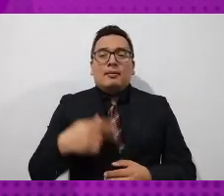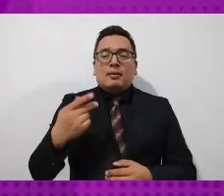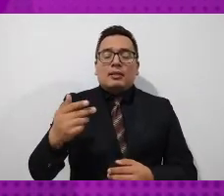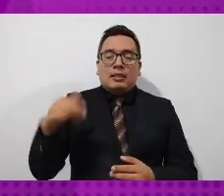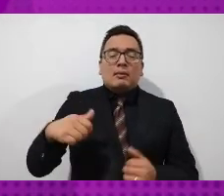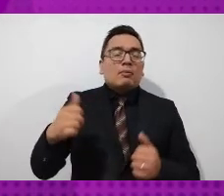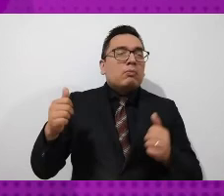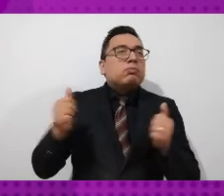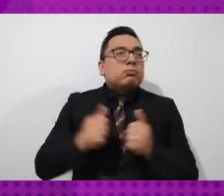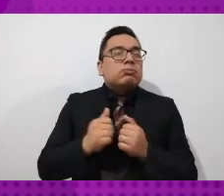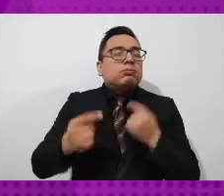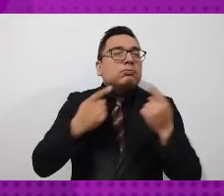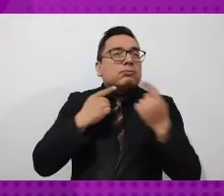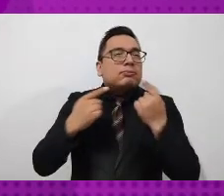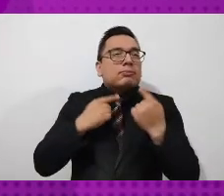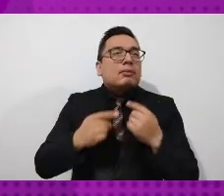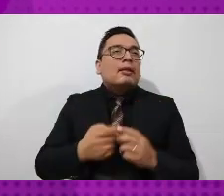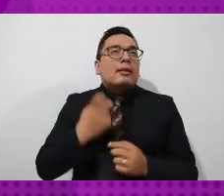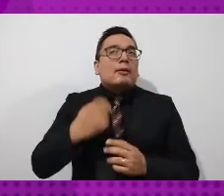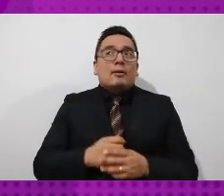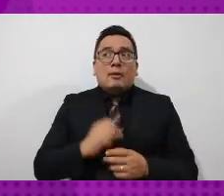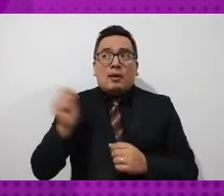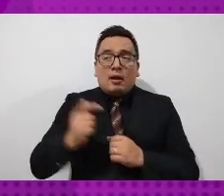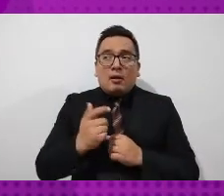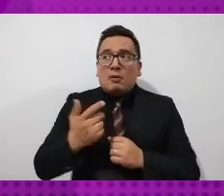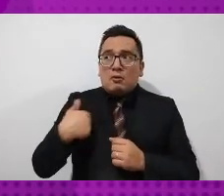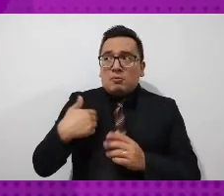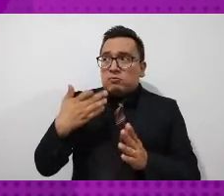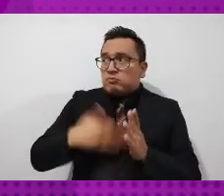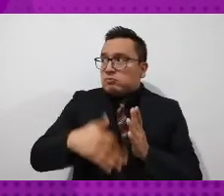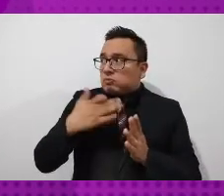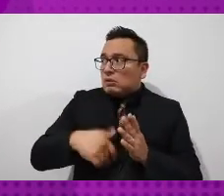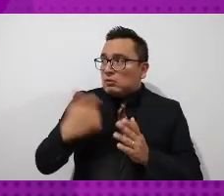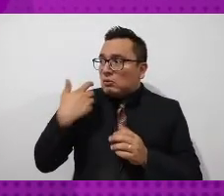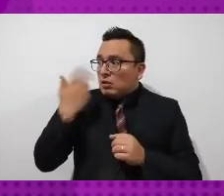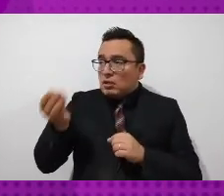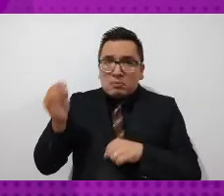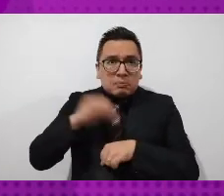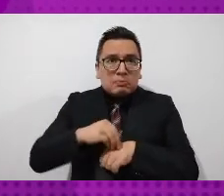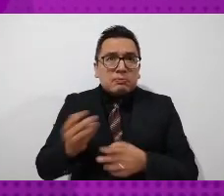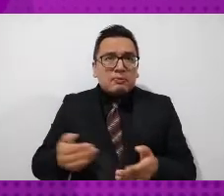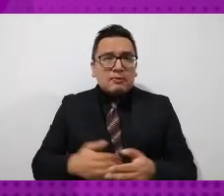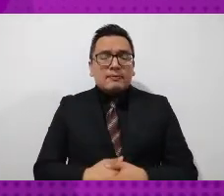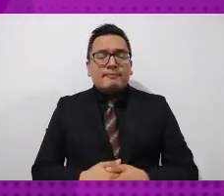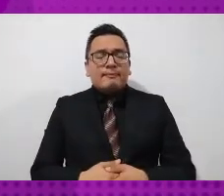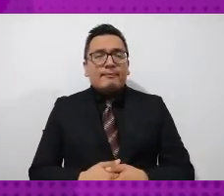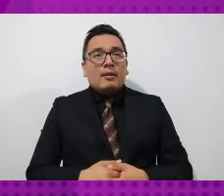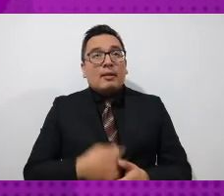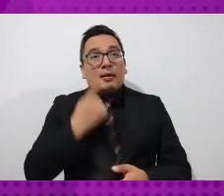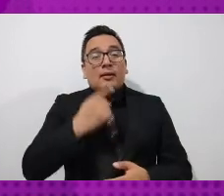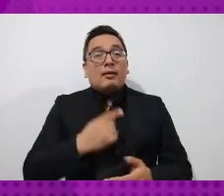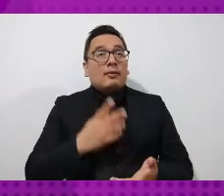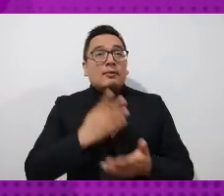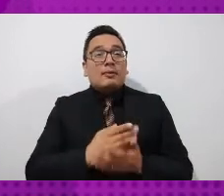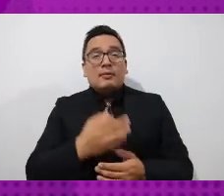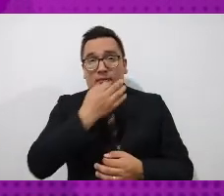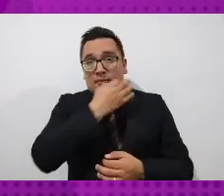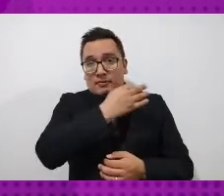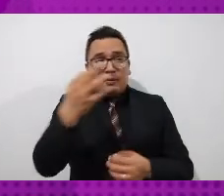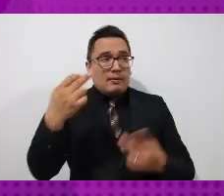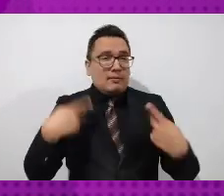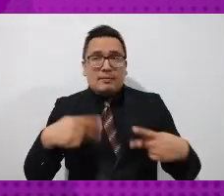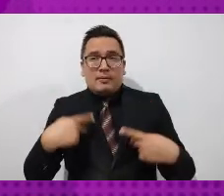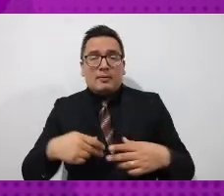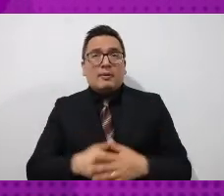aquí con nosotros en el programa de La Urna. ¿Algo que no le haya yo preguntado y que usted quisiera comentar? Solamente por último decirle a la